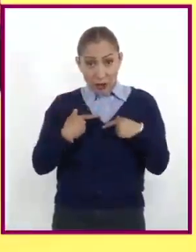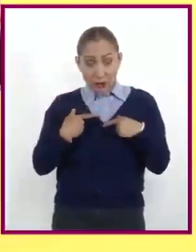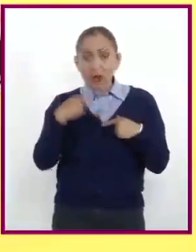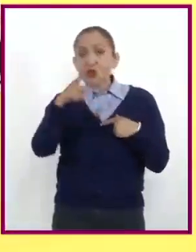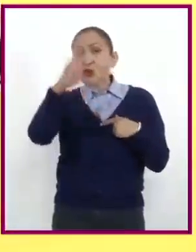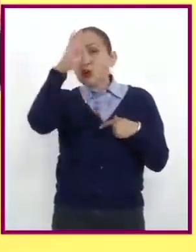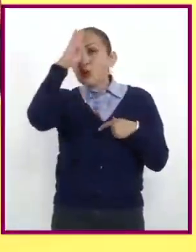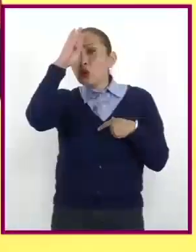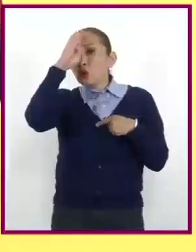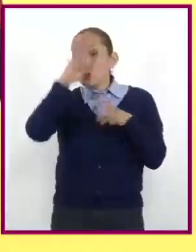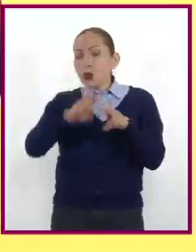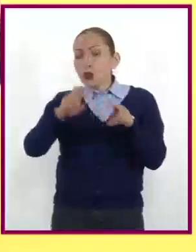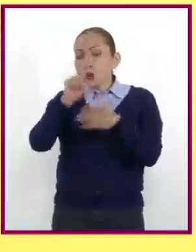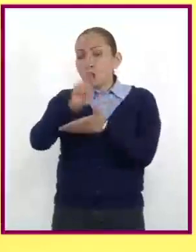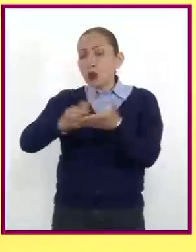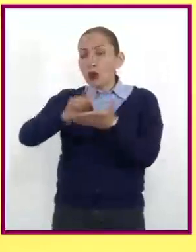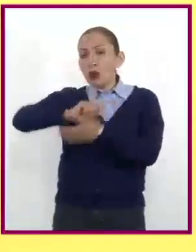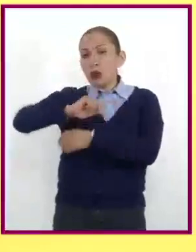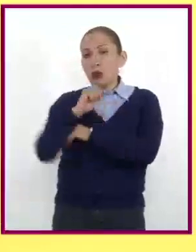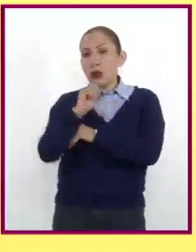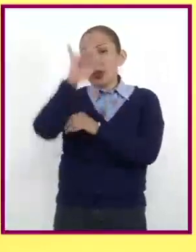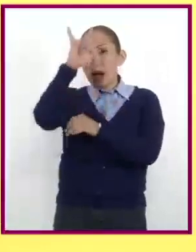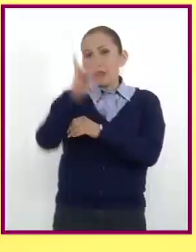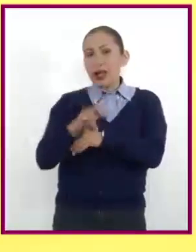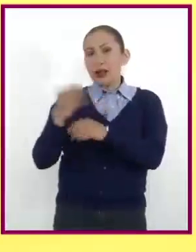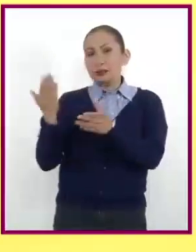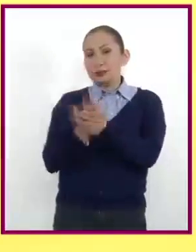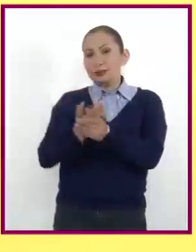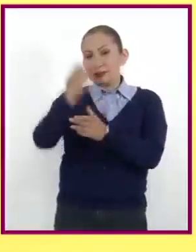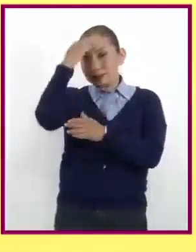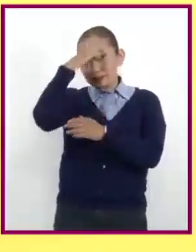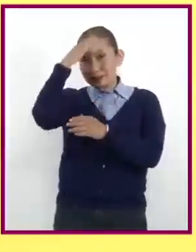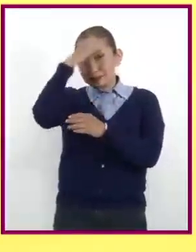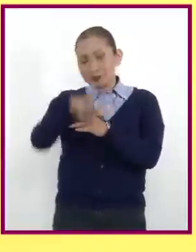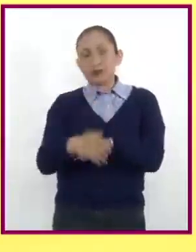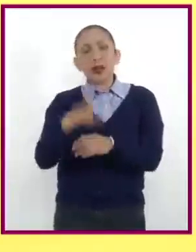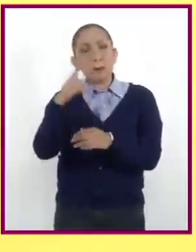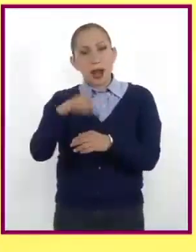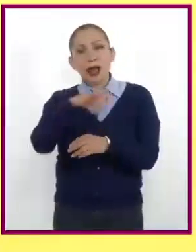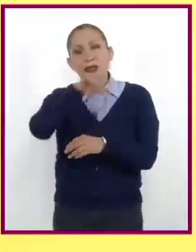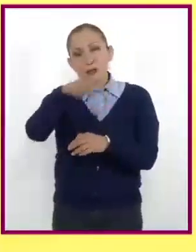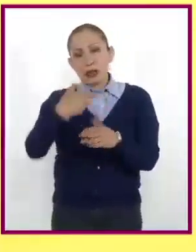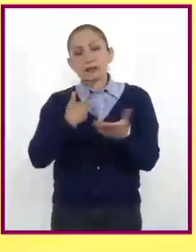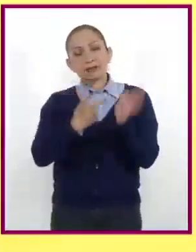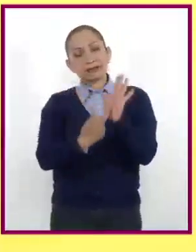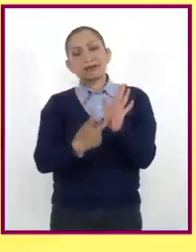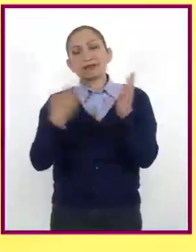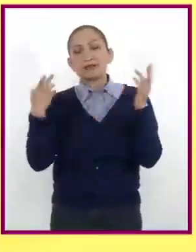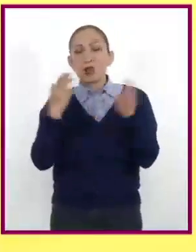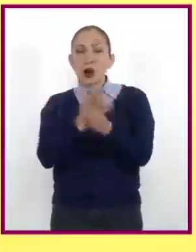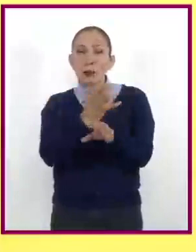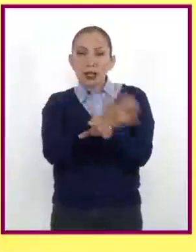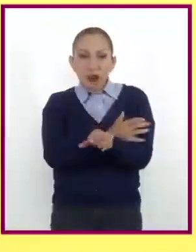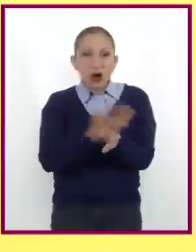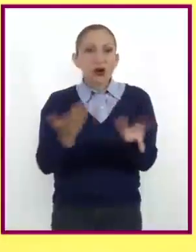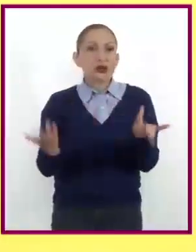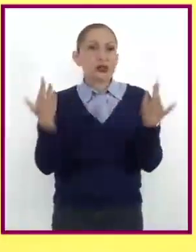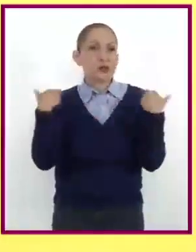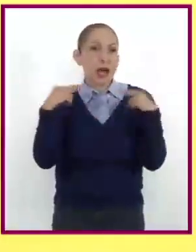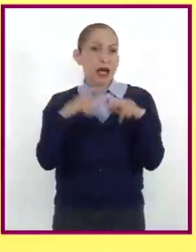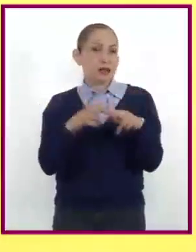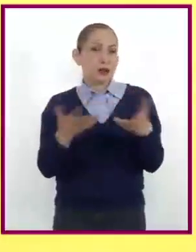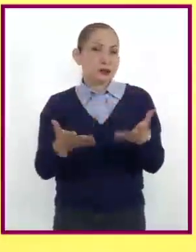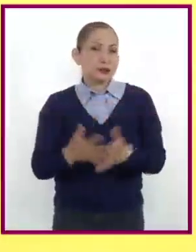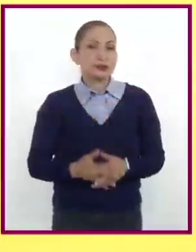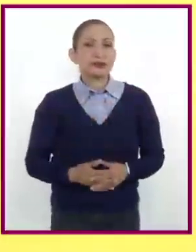sus reflexiones y guárdenlas junto con el cartel en su carpeta de experiencias para compartirlos con sus compañeras, compañeros